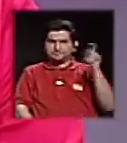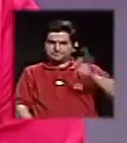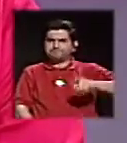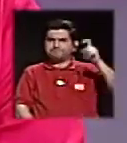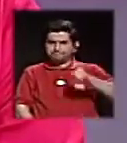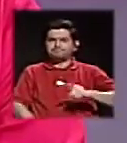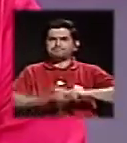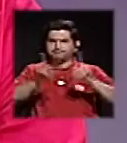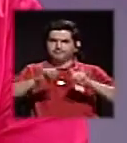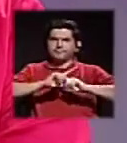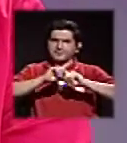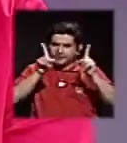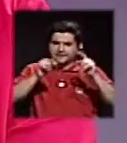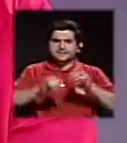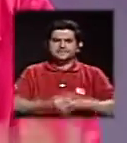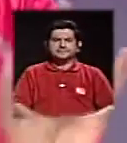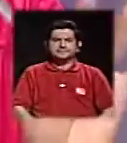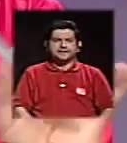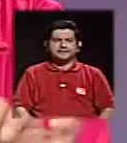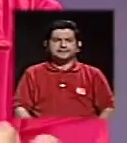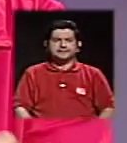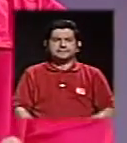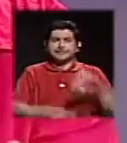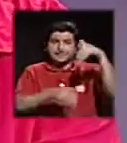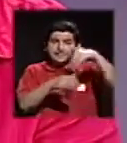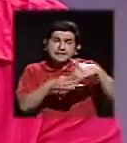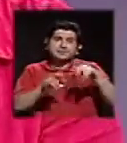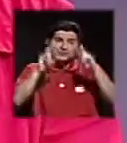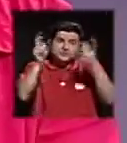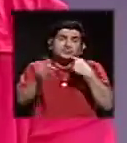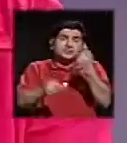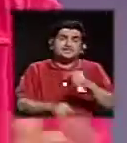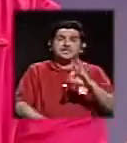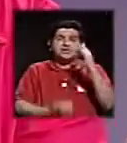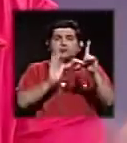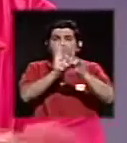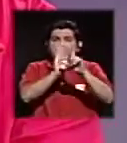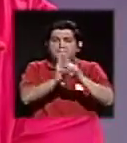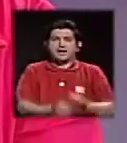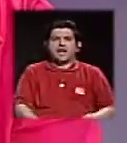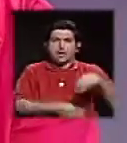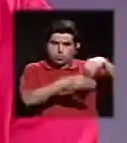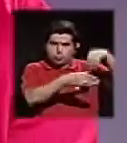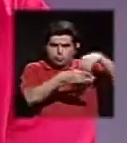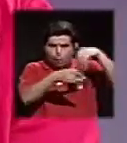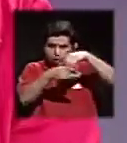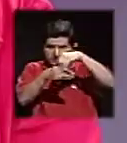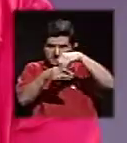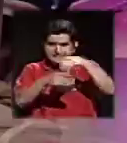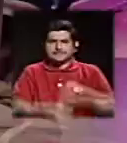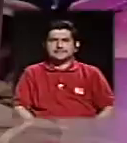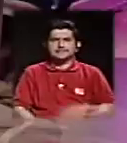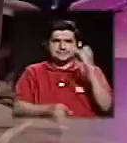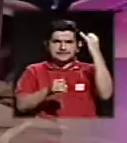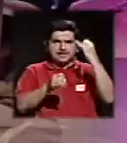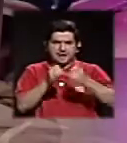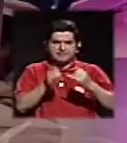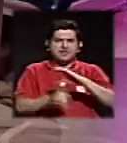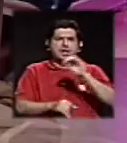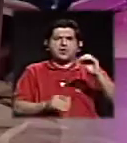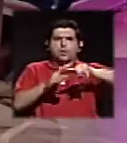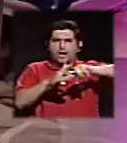varias intervenciones llamémoslo verdad legales como fueron las cuotas al final es de a principios